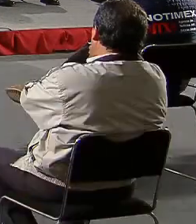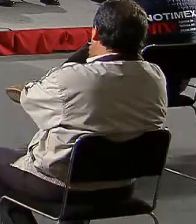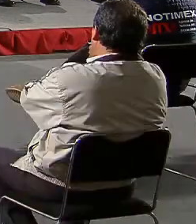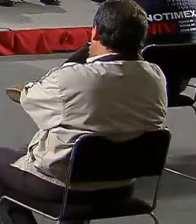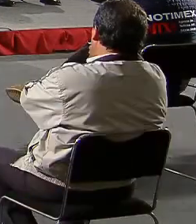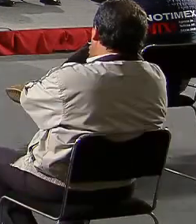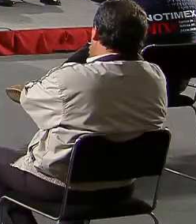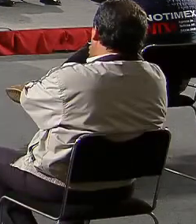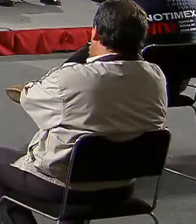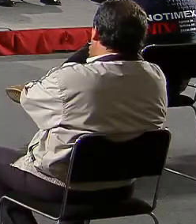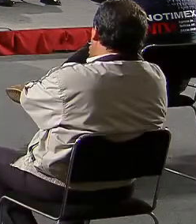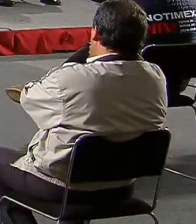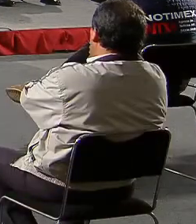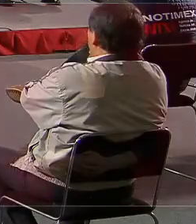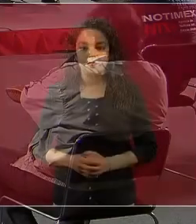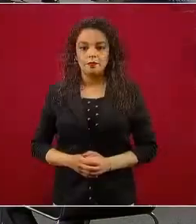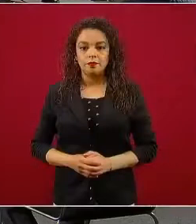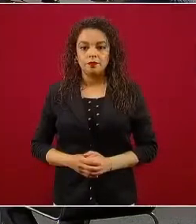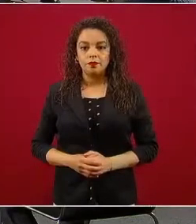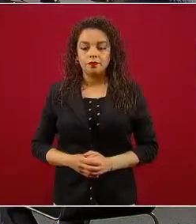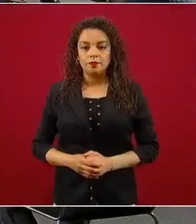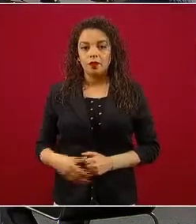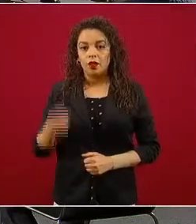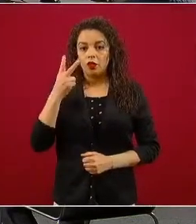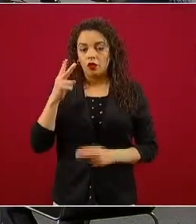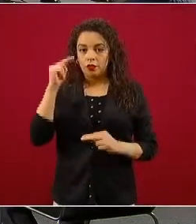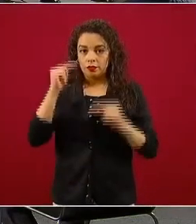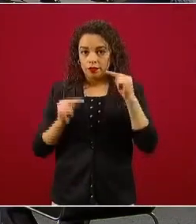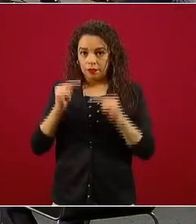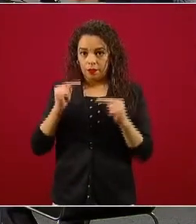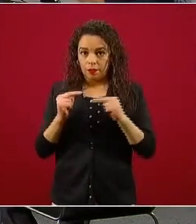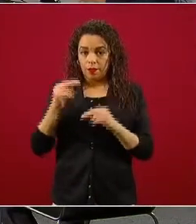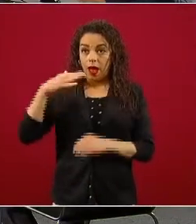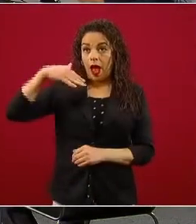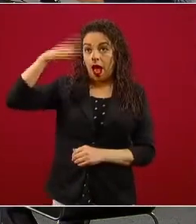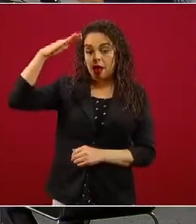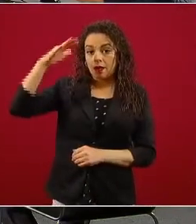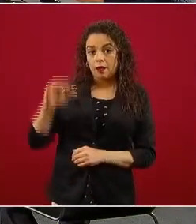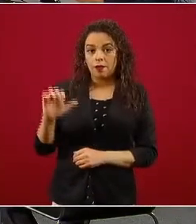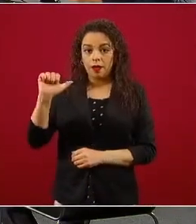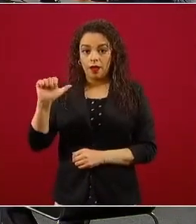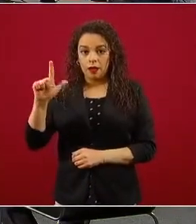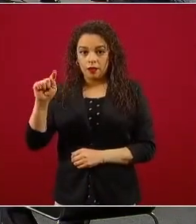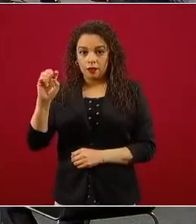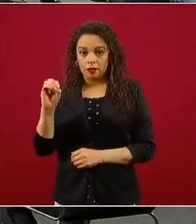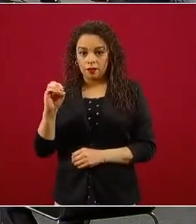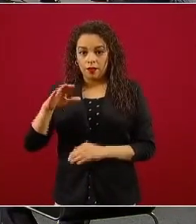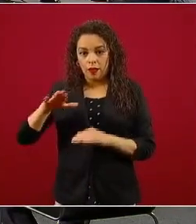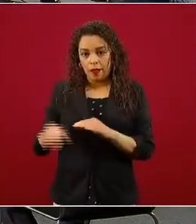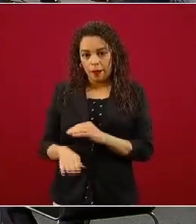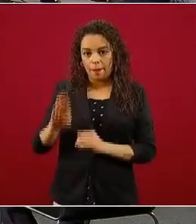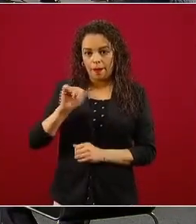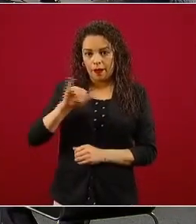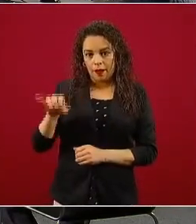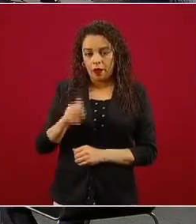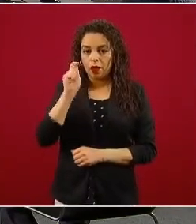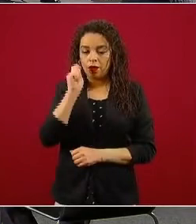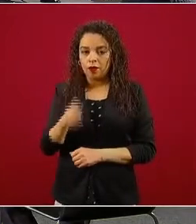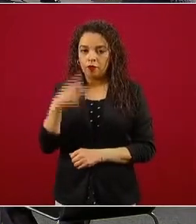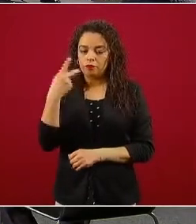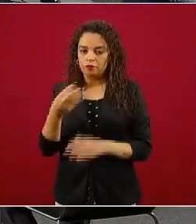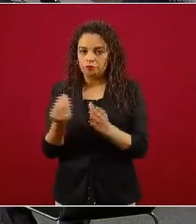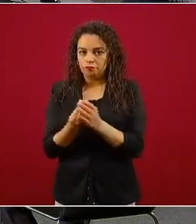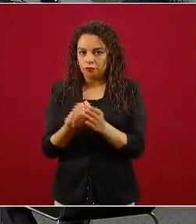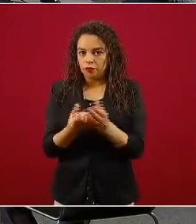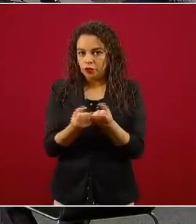2 niveles, arriba alto, abajo bajo, en términos del valor social. Y de izquierda a